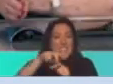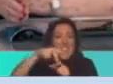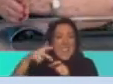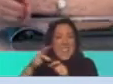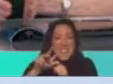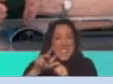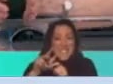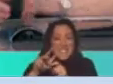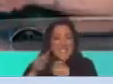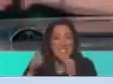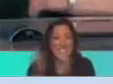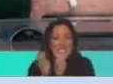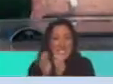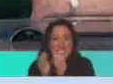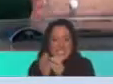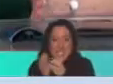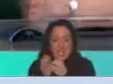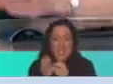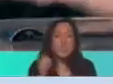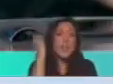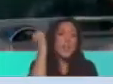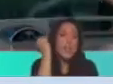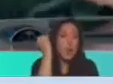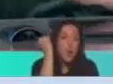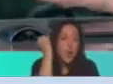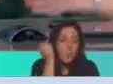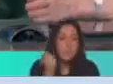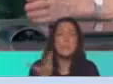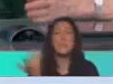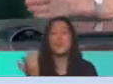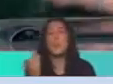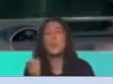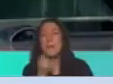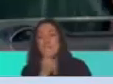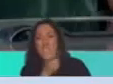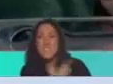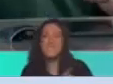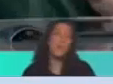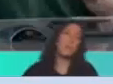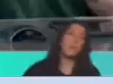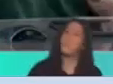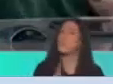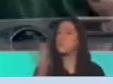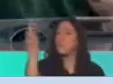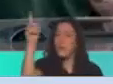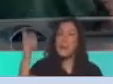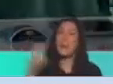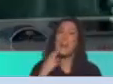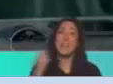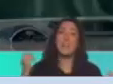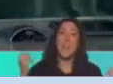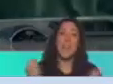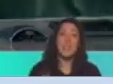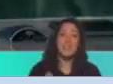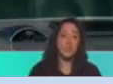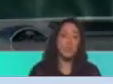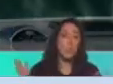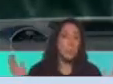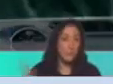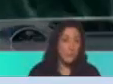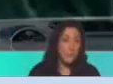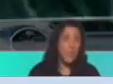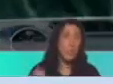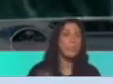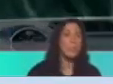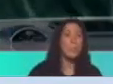desarrollarse mucho más rápido son más económicos son más fáciles de lanzar necesitan menos energía pero van a trabajar en